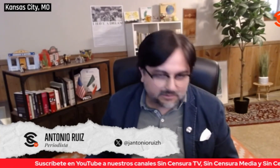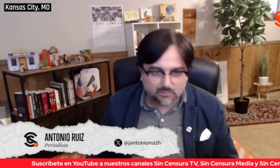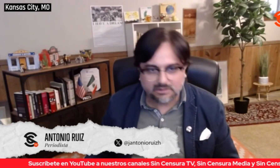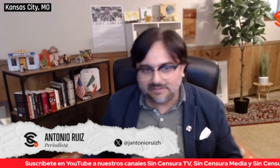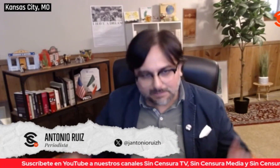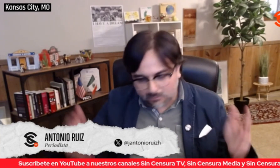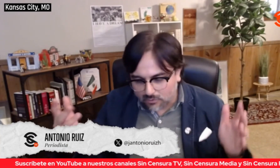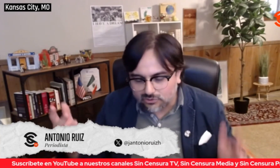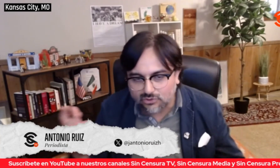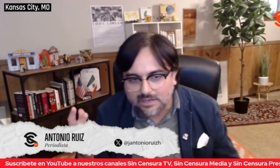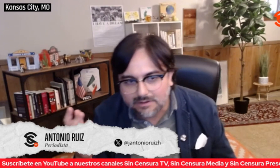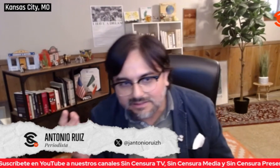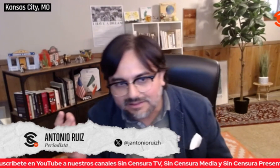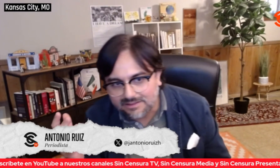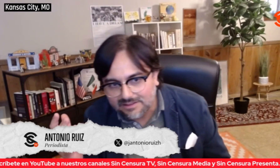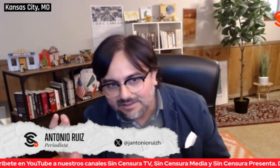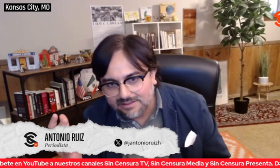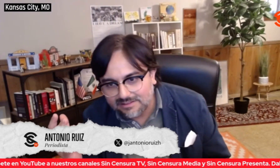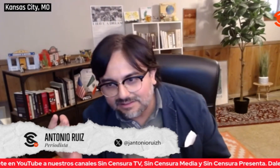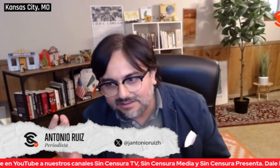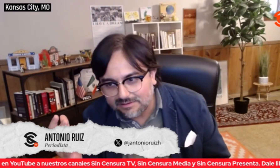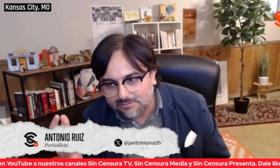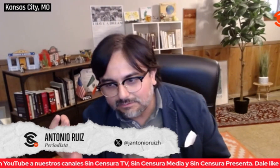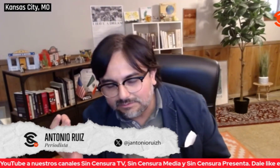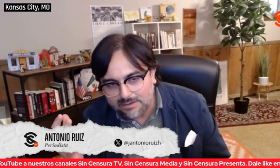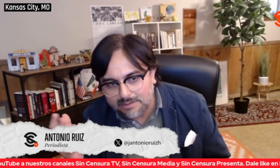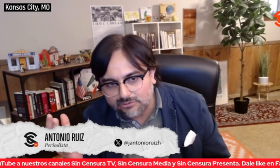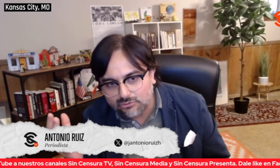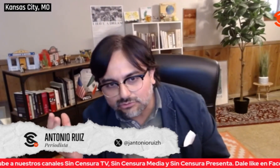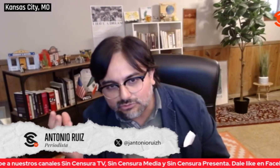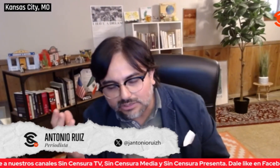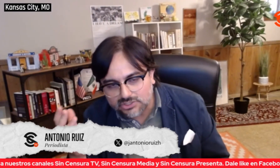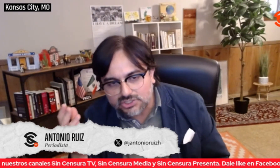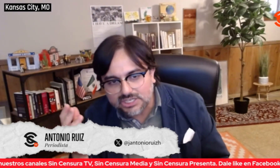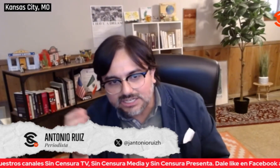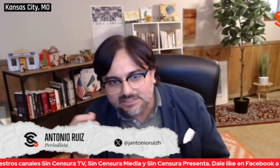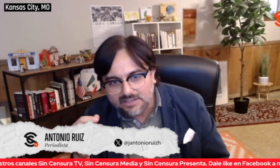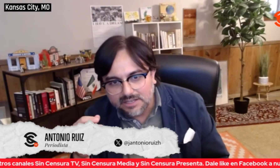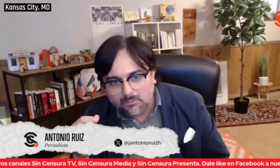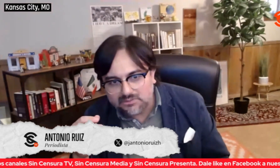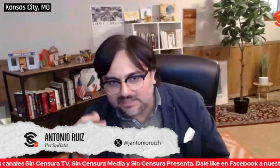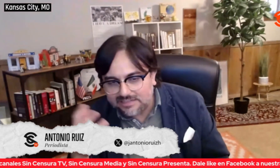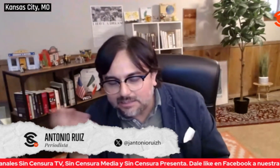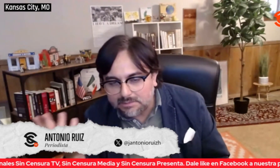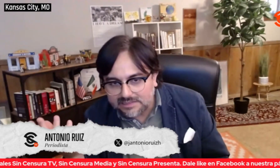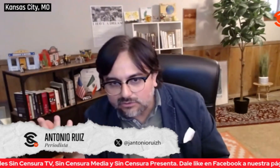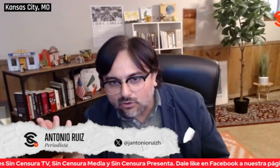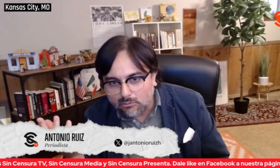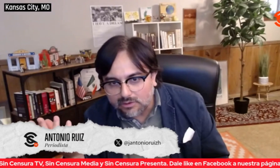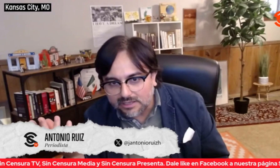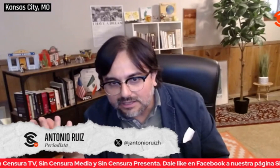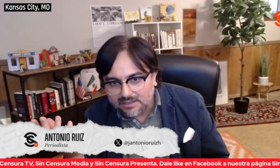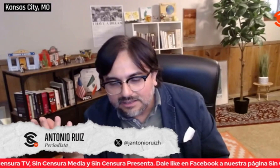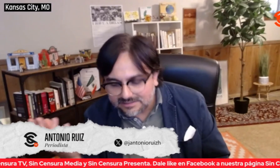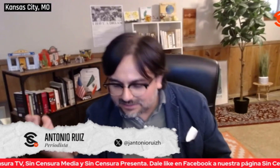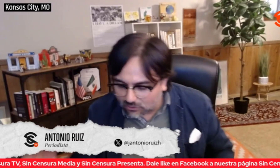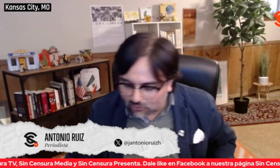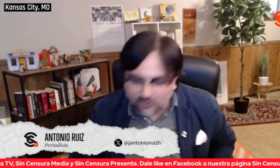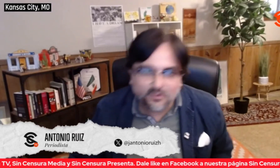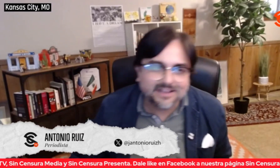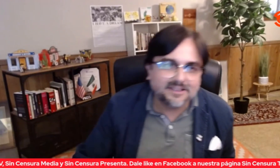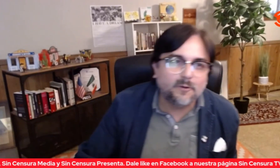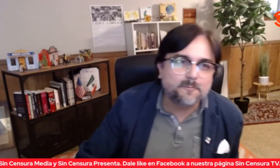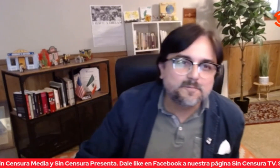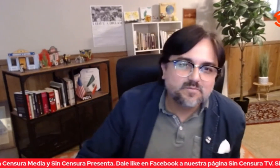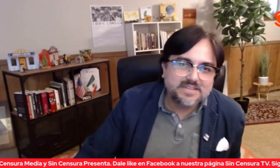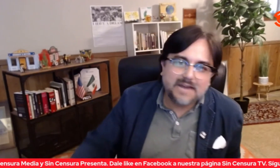ahora bien, y siempre muy cuestionable del Mazo y sus achichincles, pues están interpretando como que es a todos.